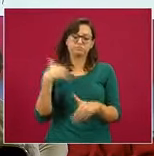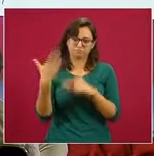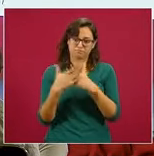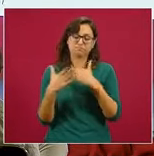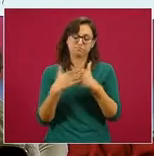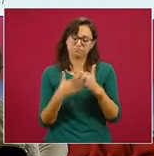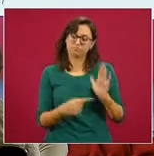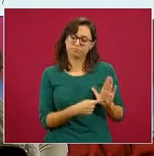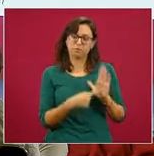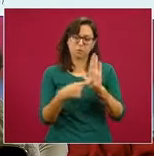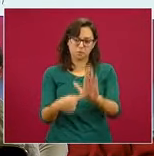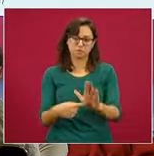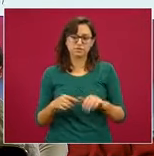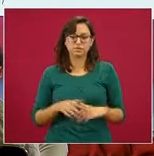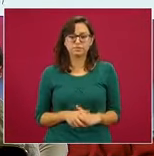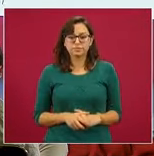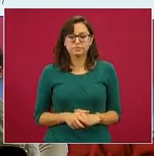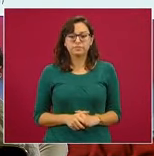también.